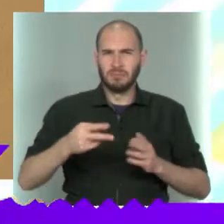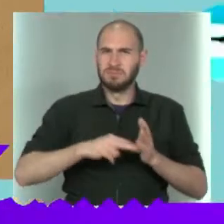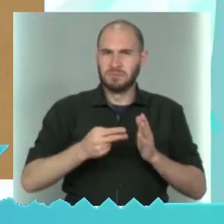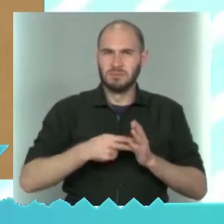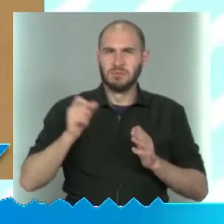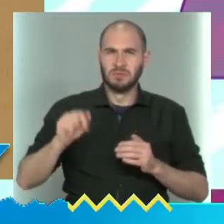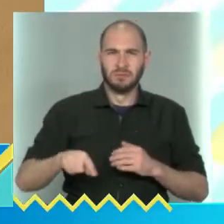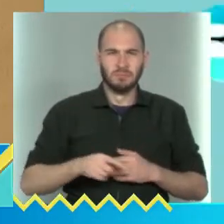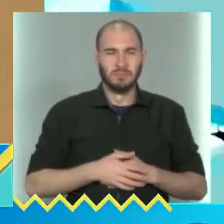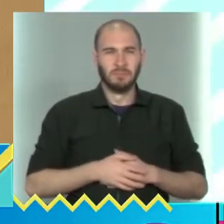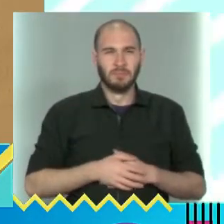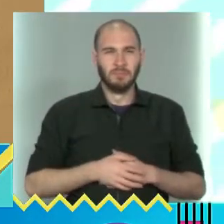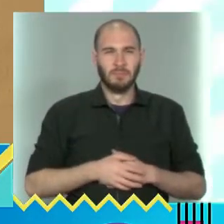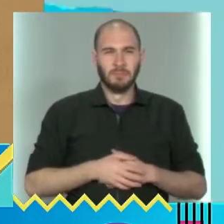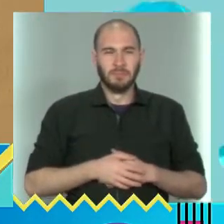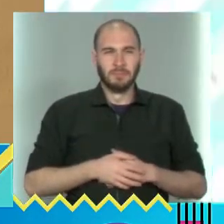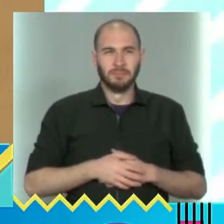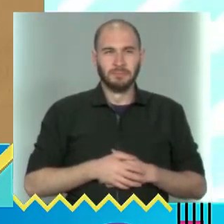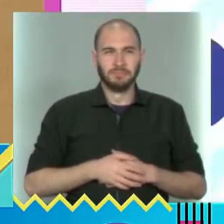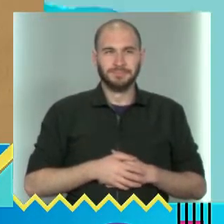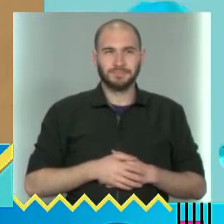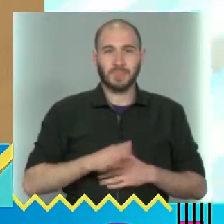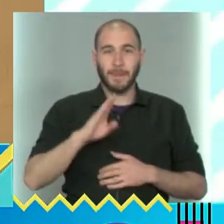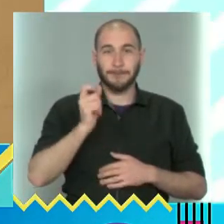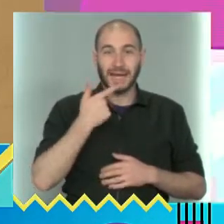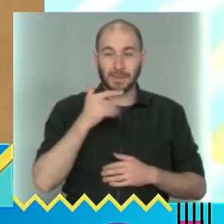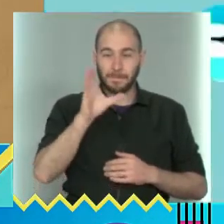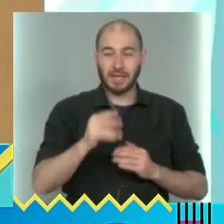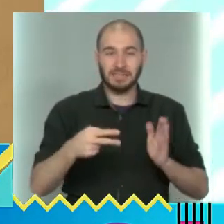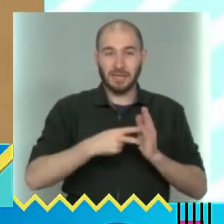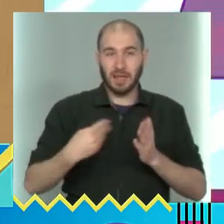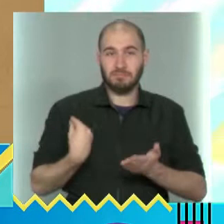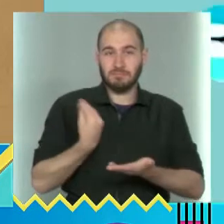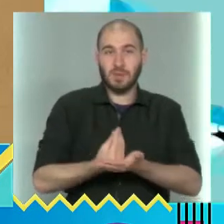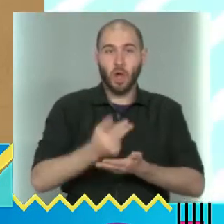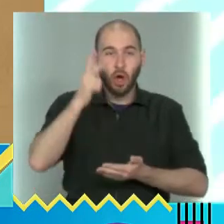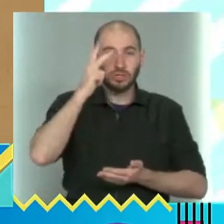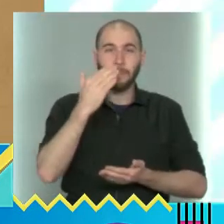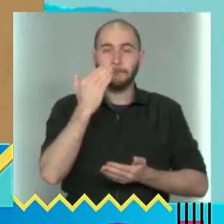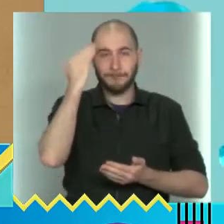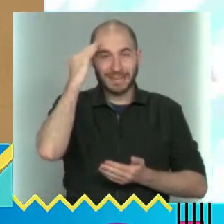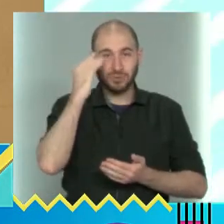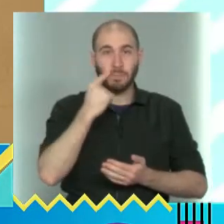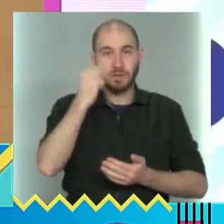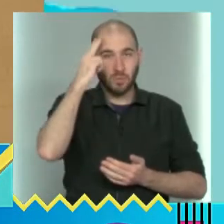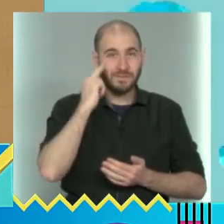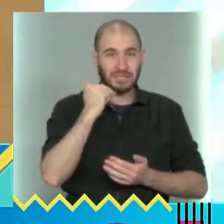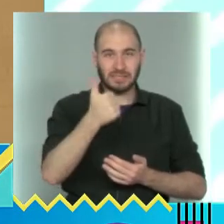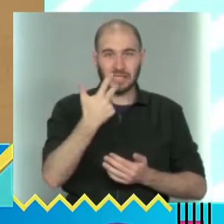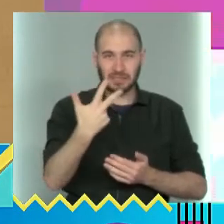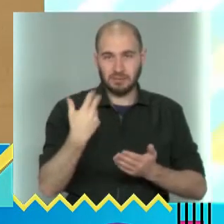problemas. El Baas en Siria toma el poder el 8 de marzo de 1963